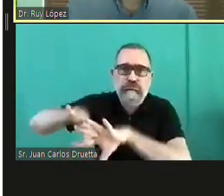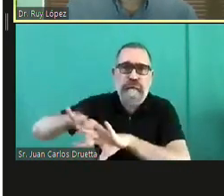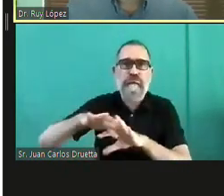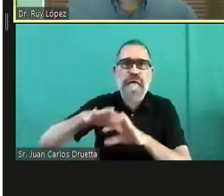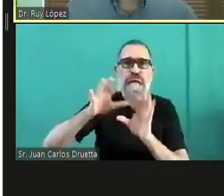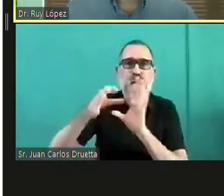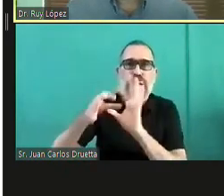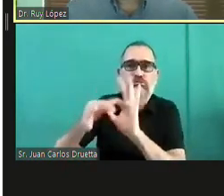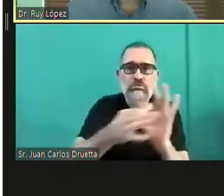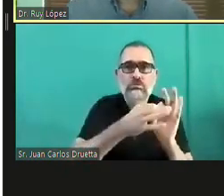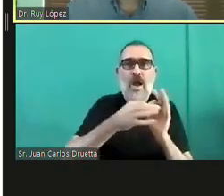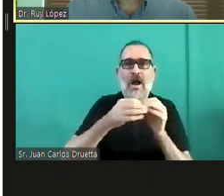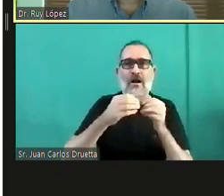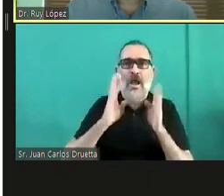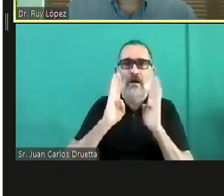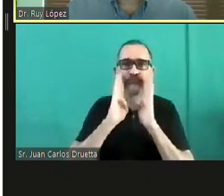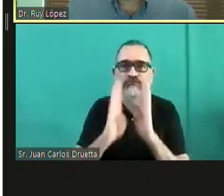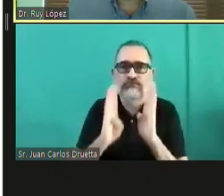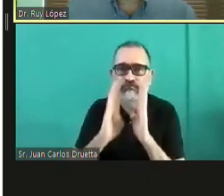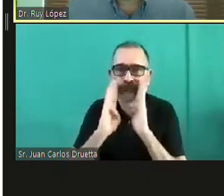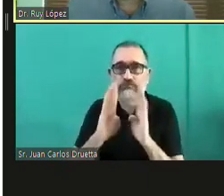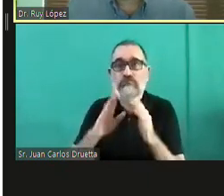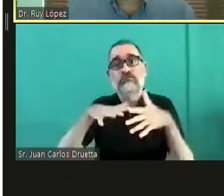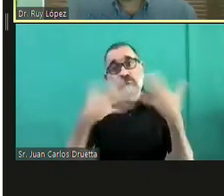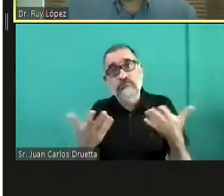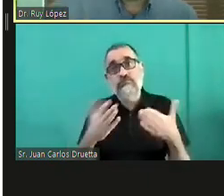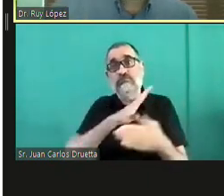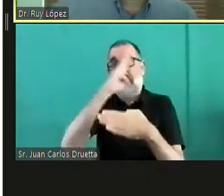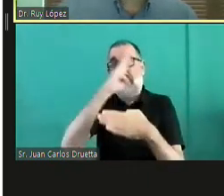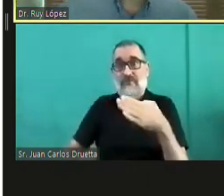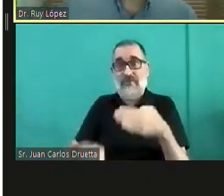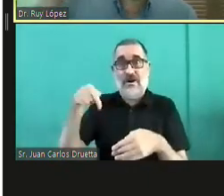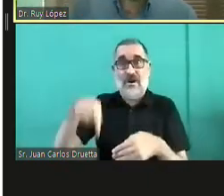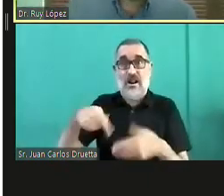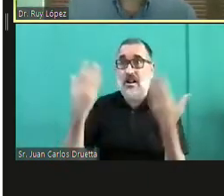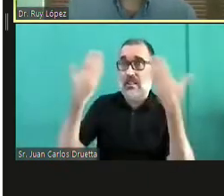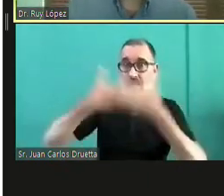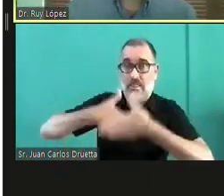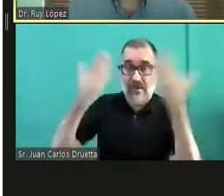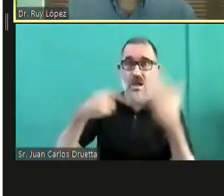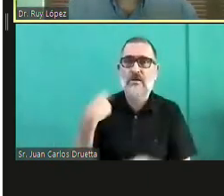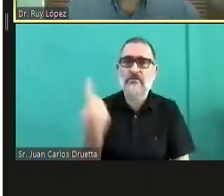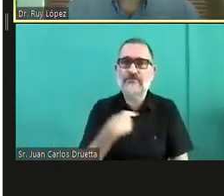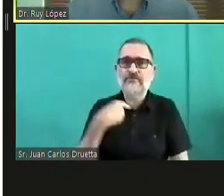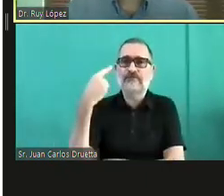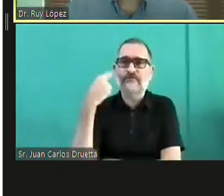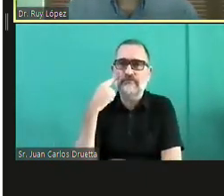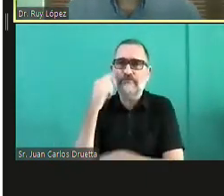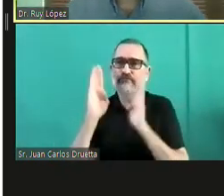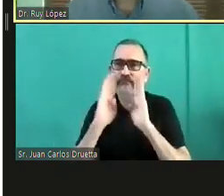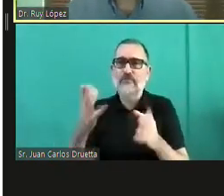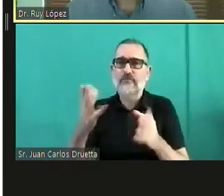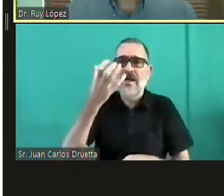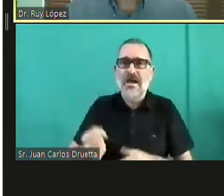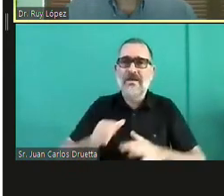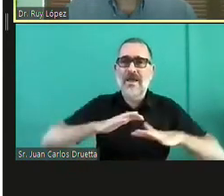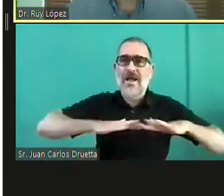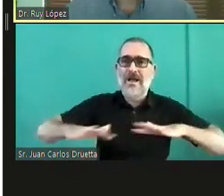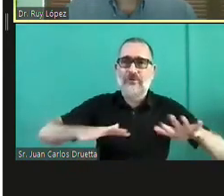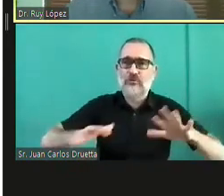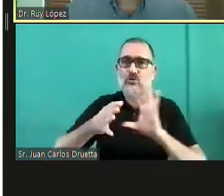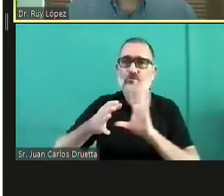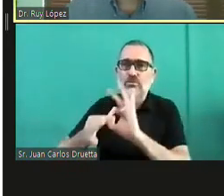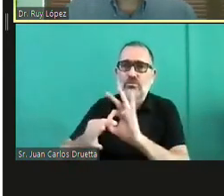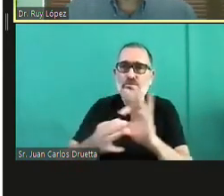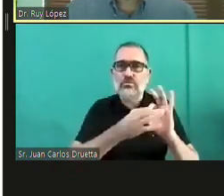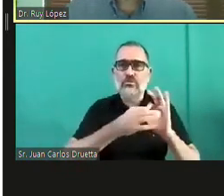viendo la necesidad de tener cada vez una acción desde la comunidad atención prehospitalaria la